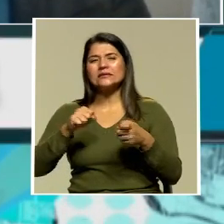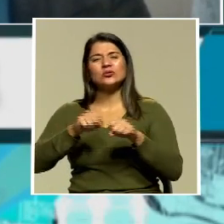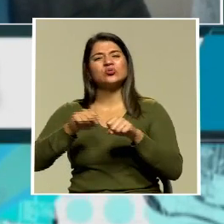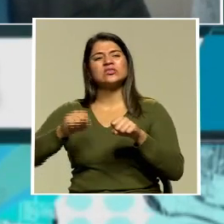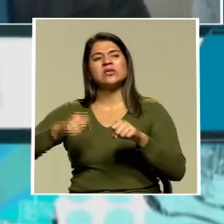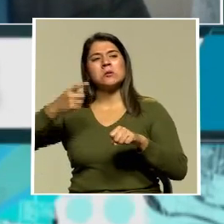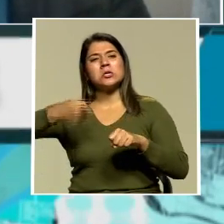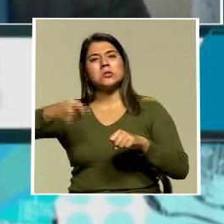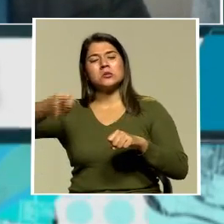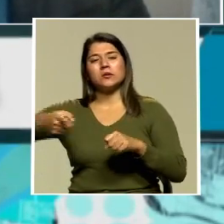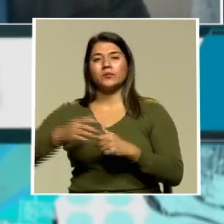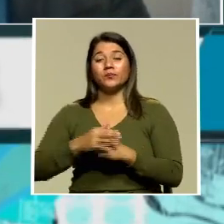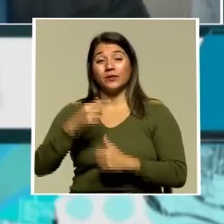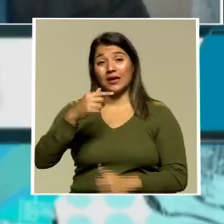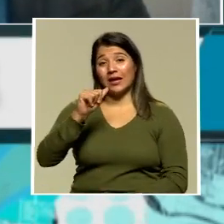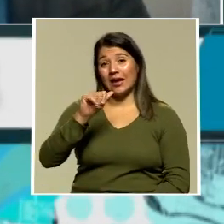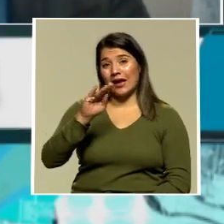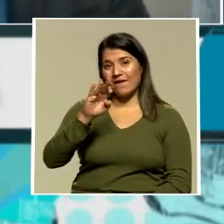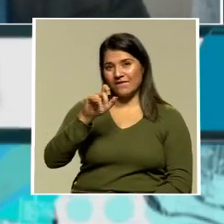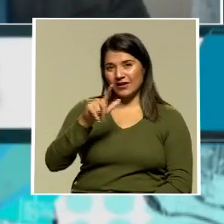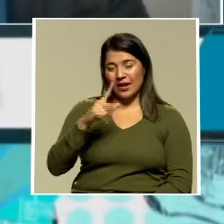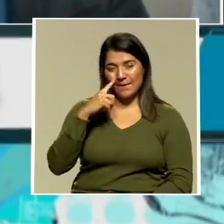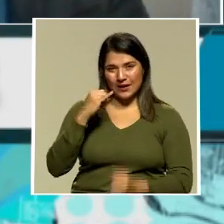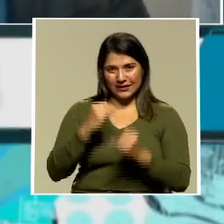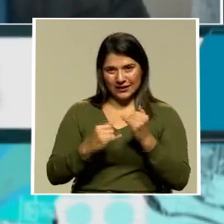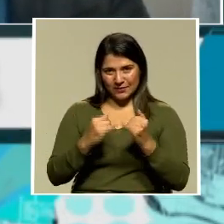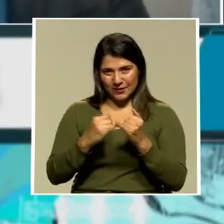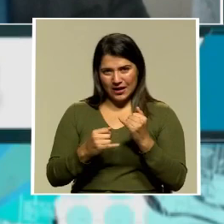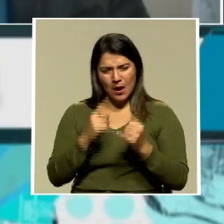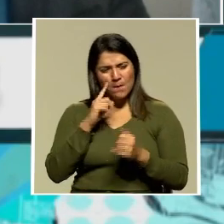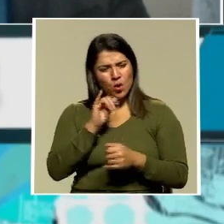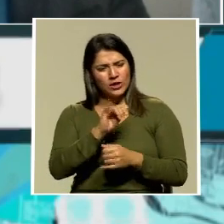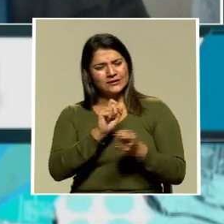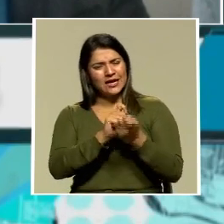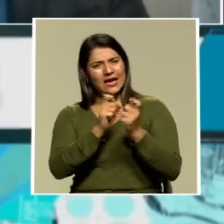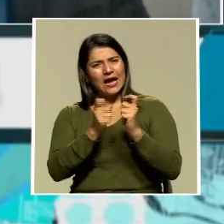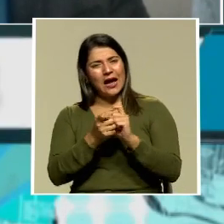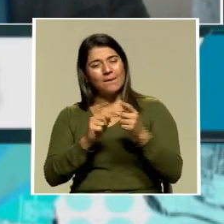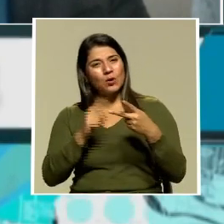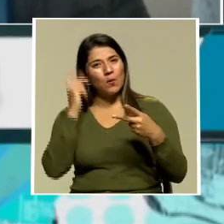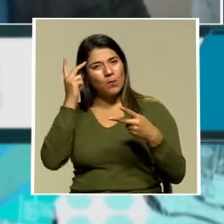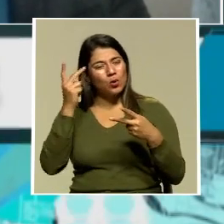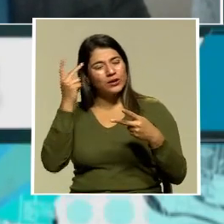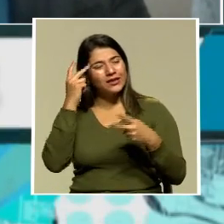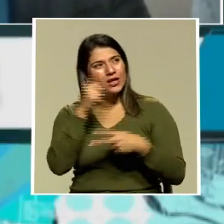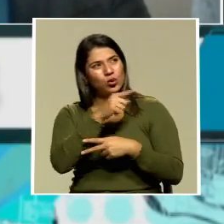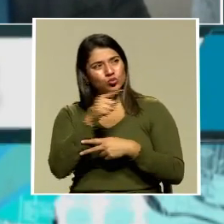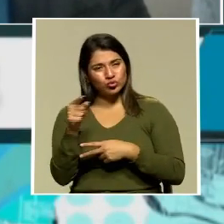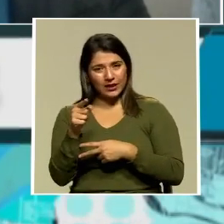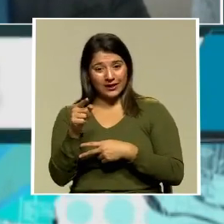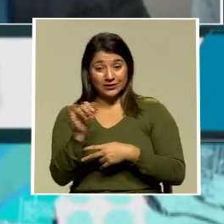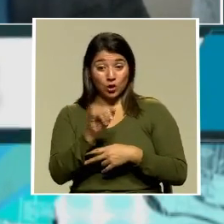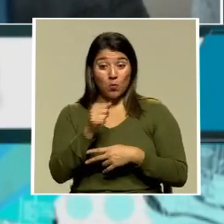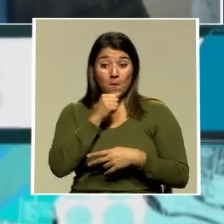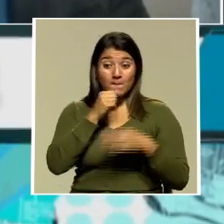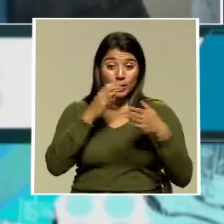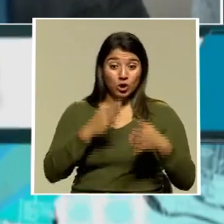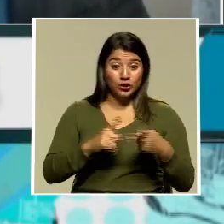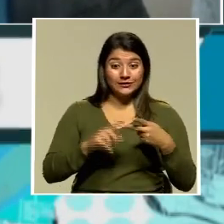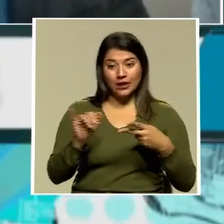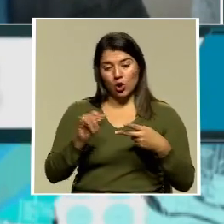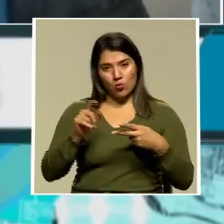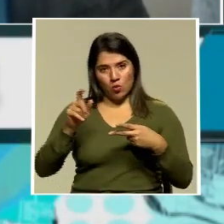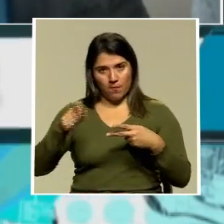autoritario. Gabriel, para ir finalizando, bajo este tipo de cambios y políticas, ¿cómo prevén ustedes, tanto como periodistas, también como